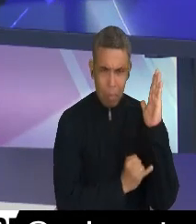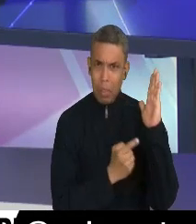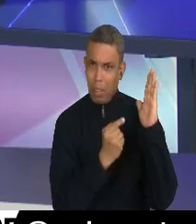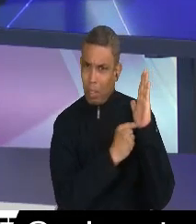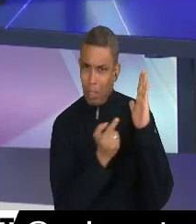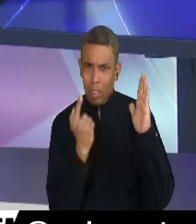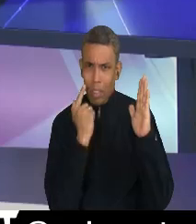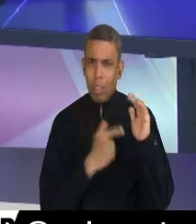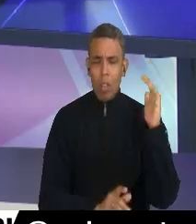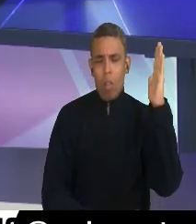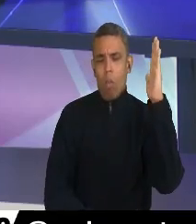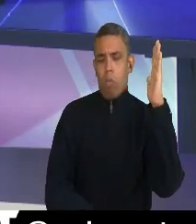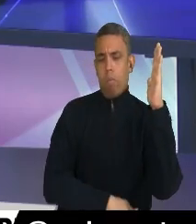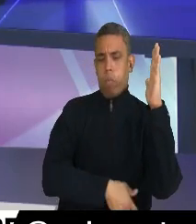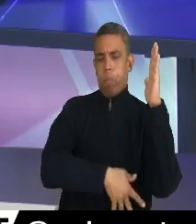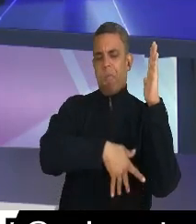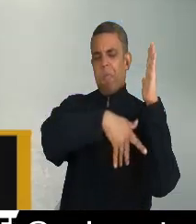Central Hidroeléctrica de Sogamos.